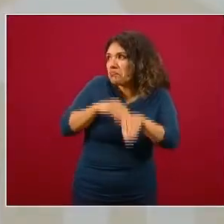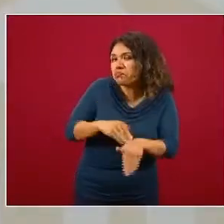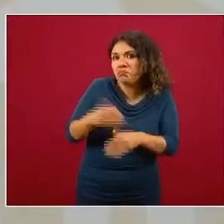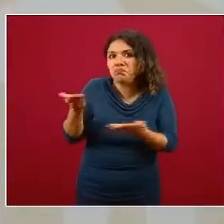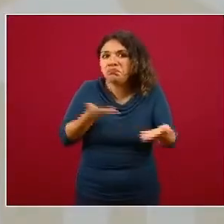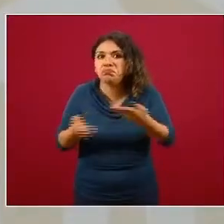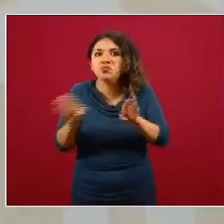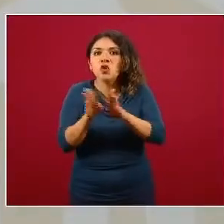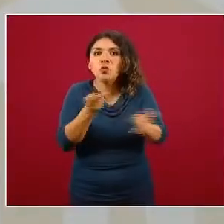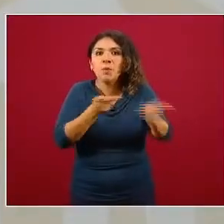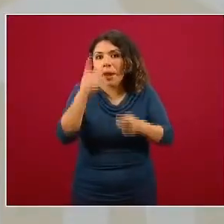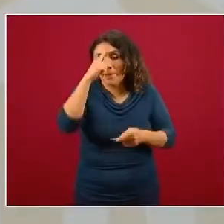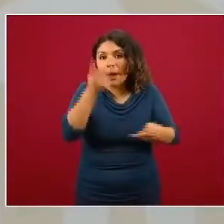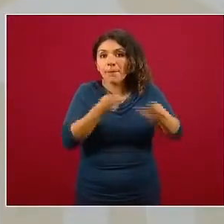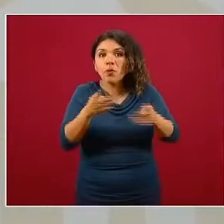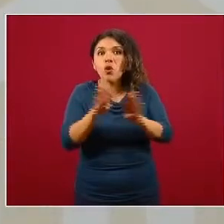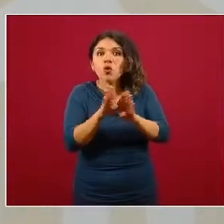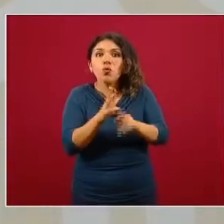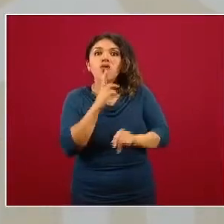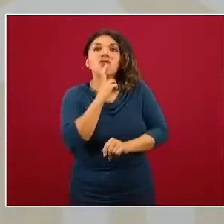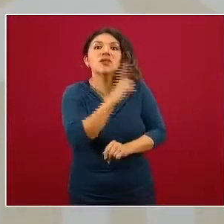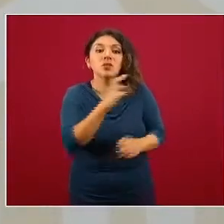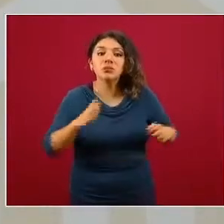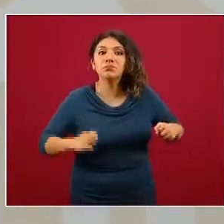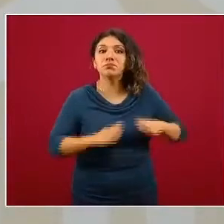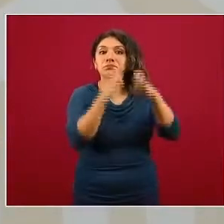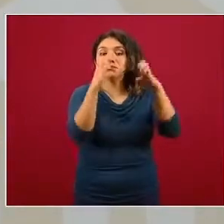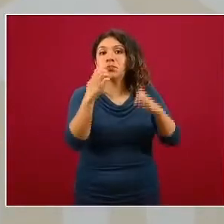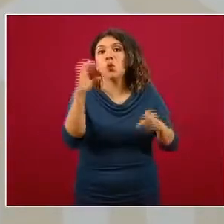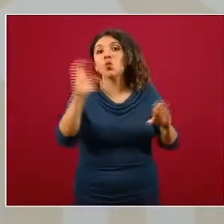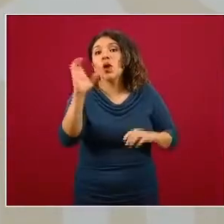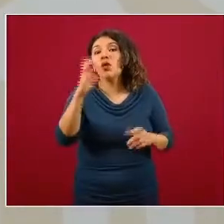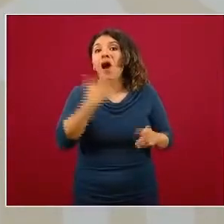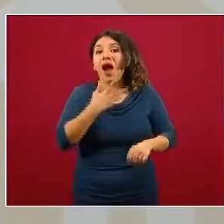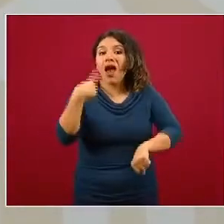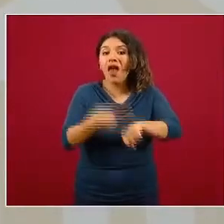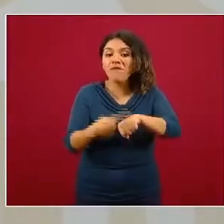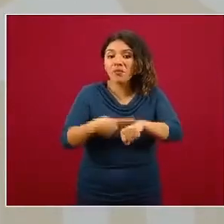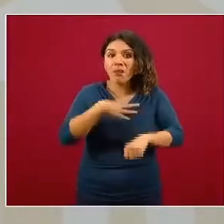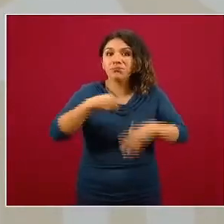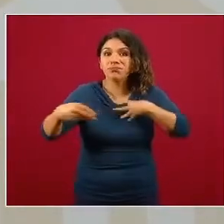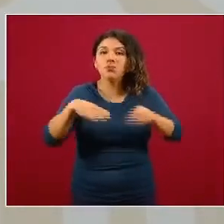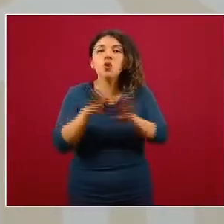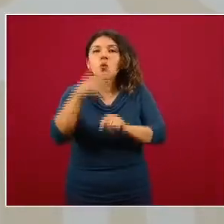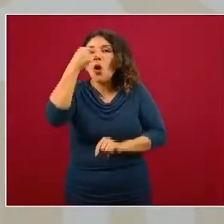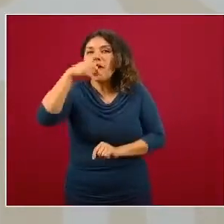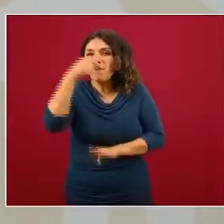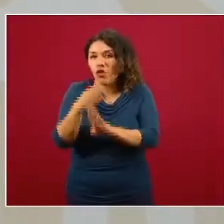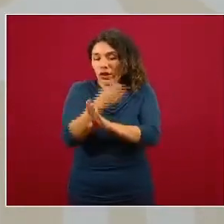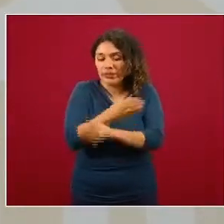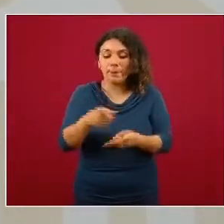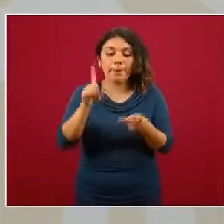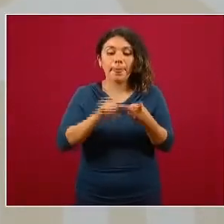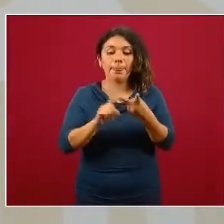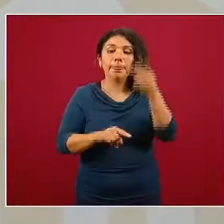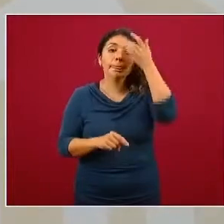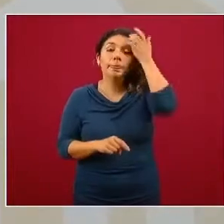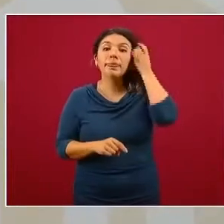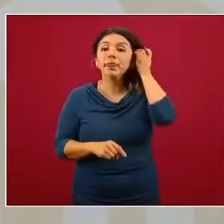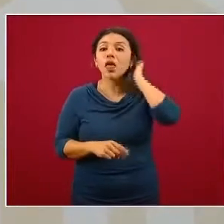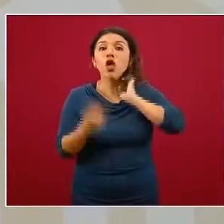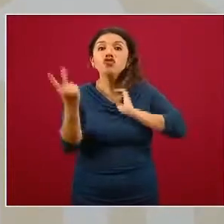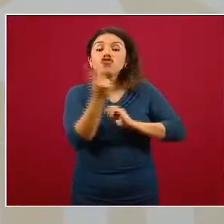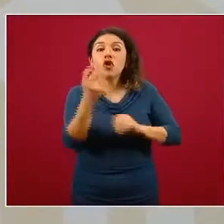particular los planes de preparación y respuesta ante epidemias de este tipo, donde influenza es el modelo. Segundo, las